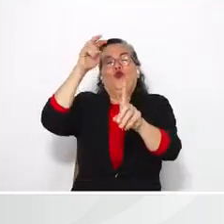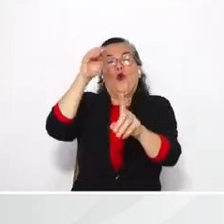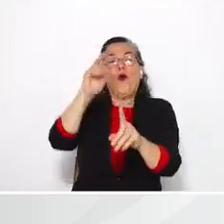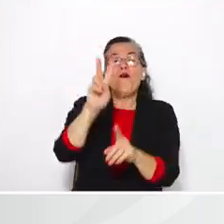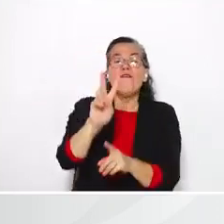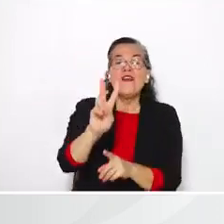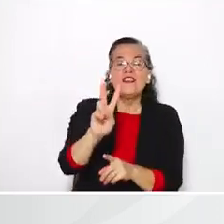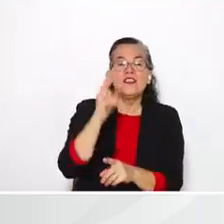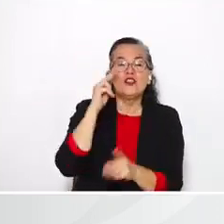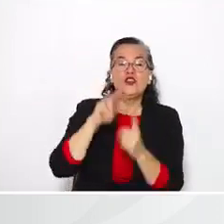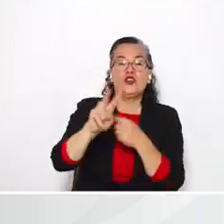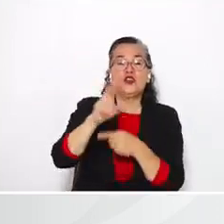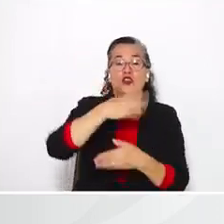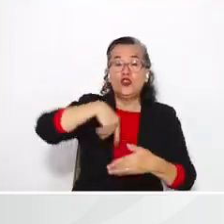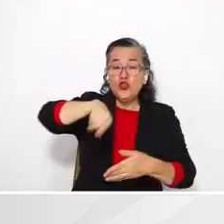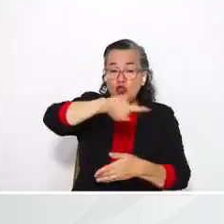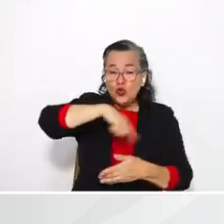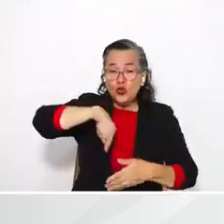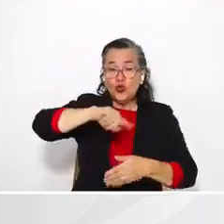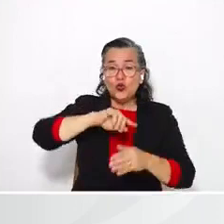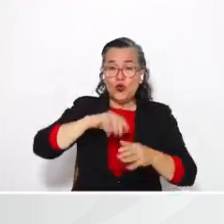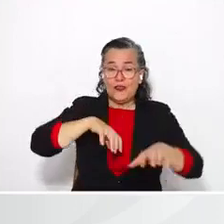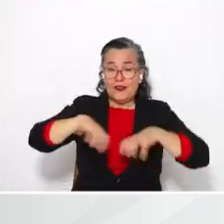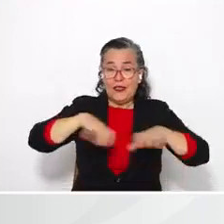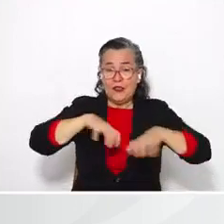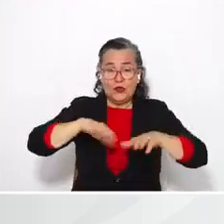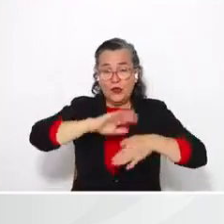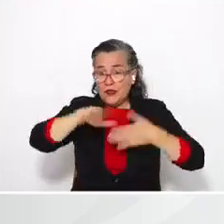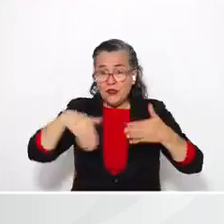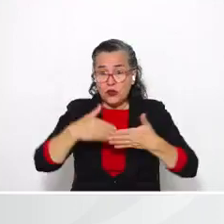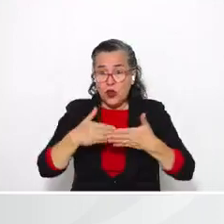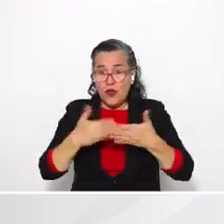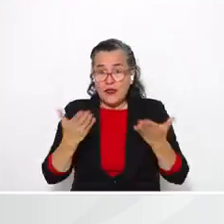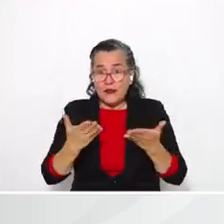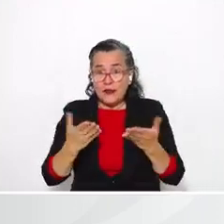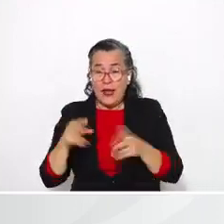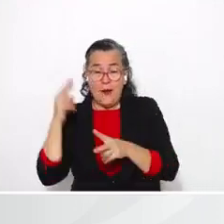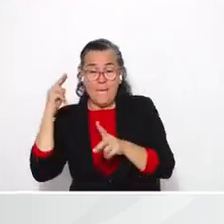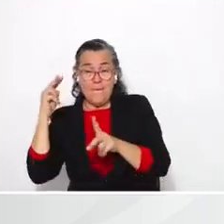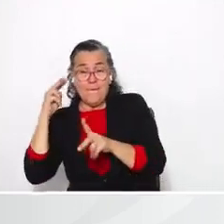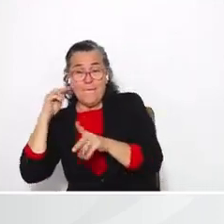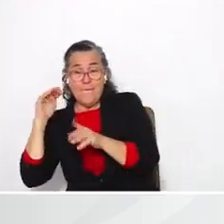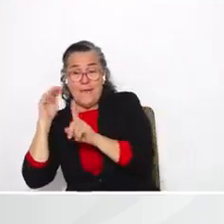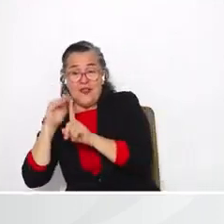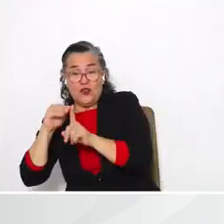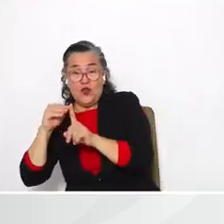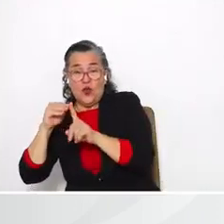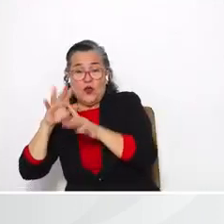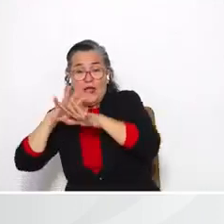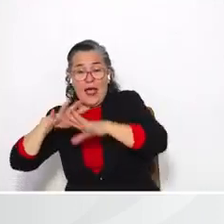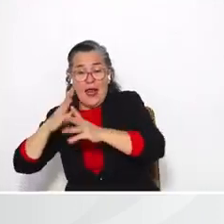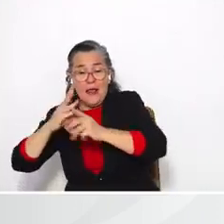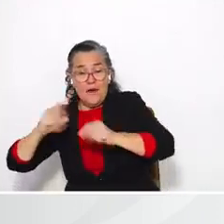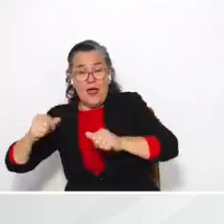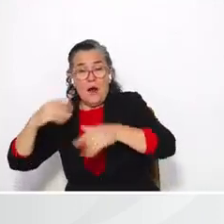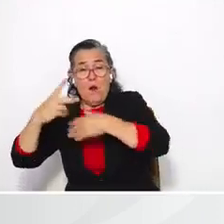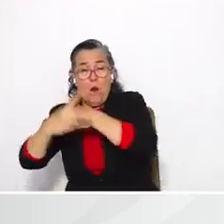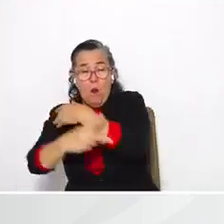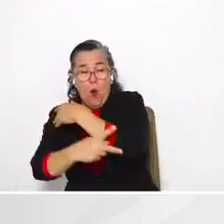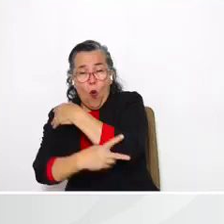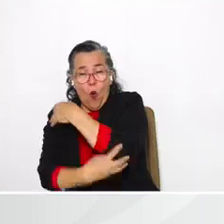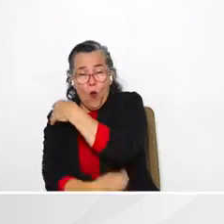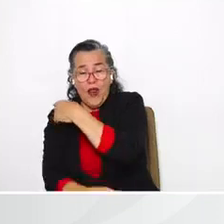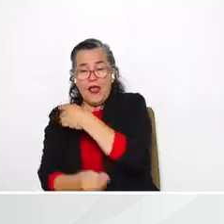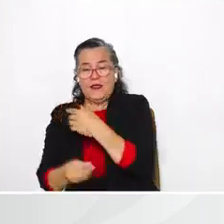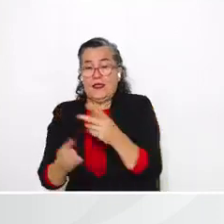nuestras acciones son impulsadas por la misión de aliviar la pobreza, promover